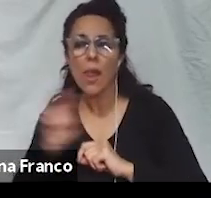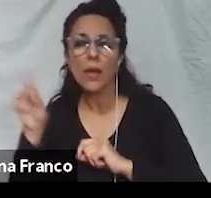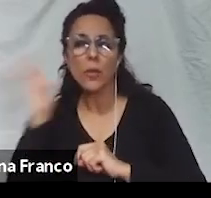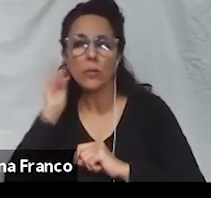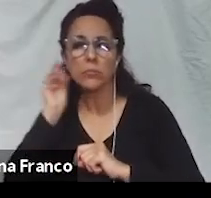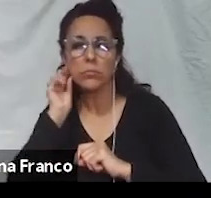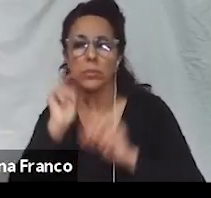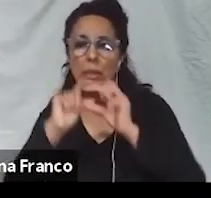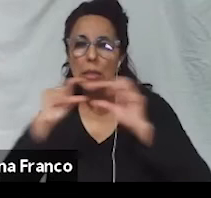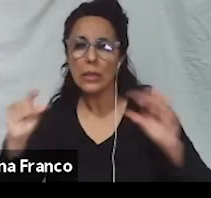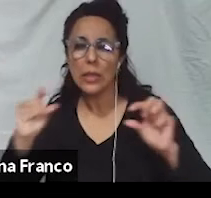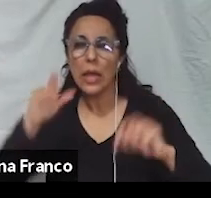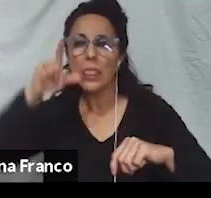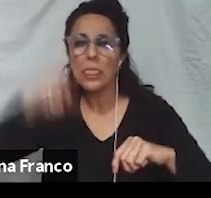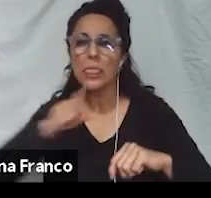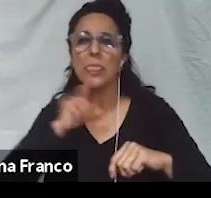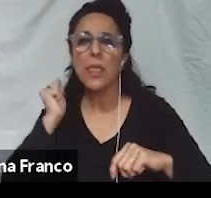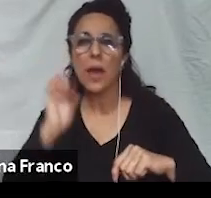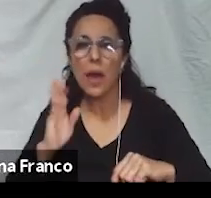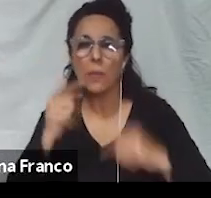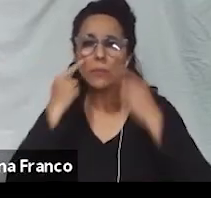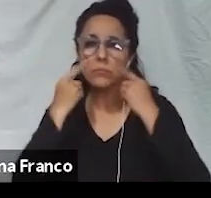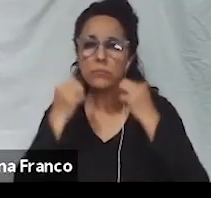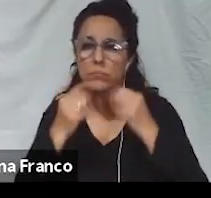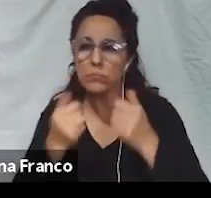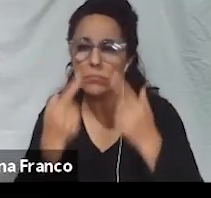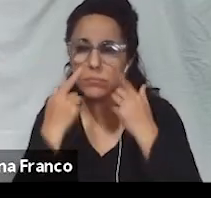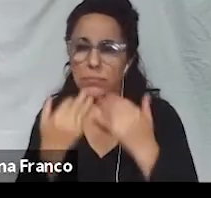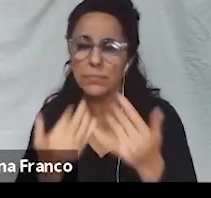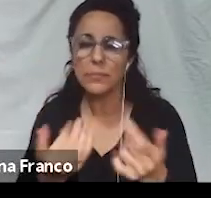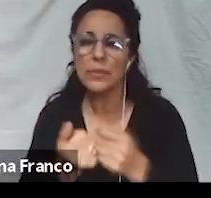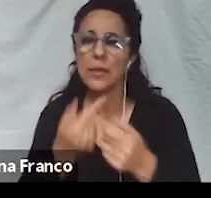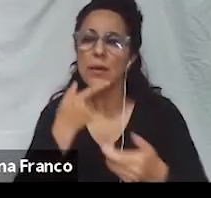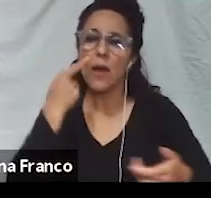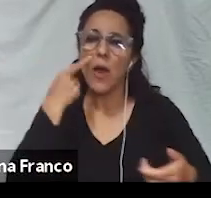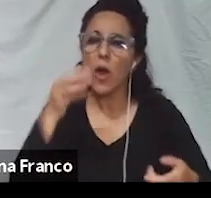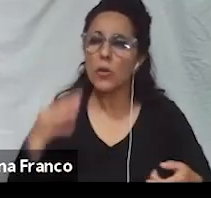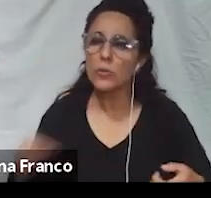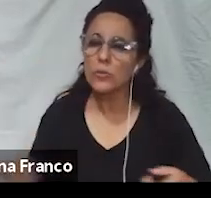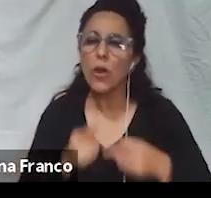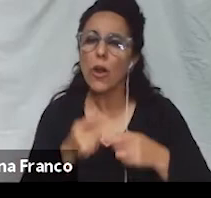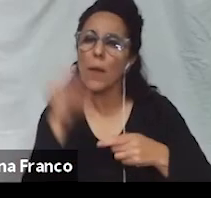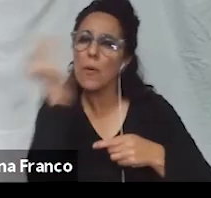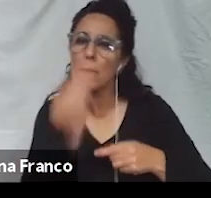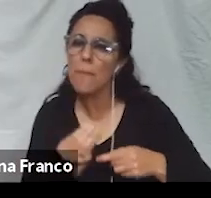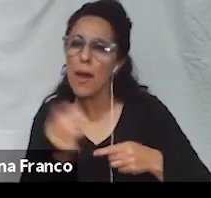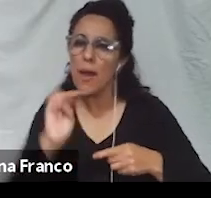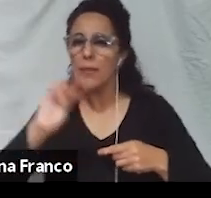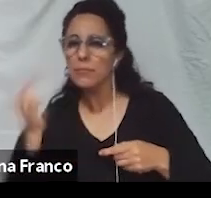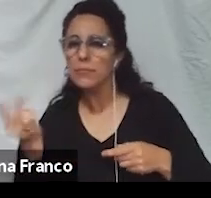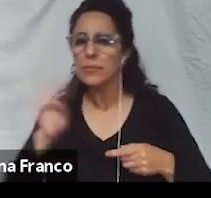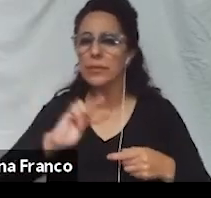verificamos que el orden de tabulación sea correcto con la tecla Tab, navegando todo el sitio web con la tecla Tab. Verificamos que las imágenes tengan